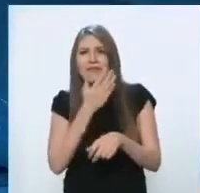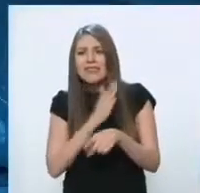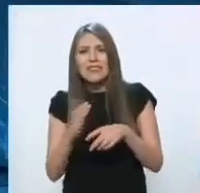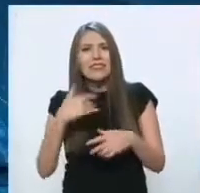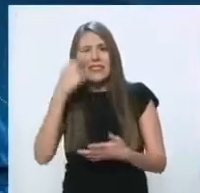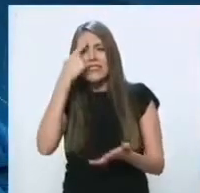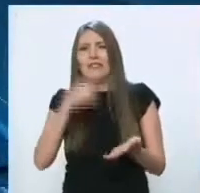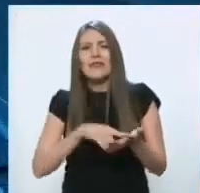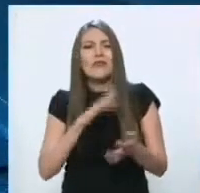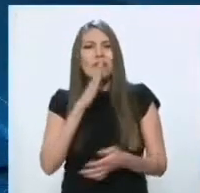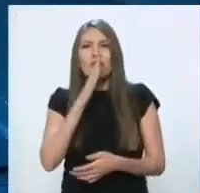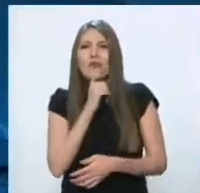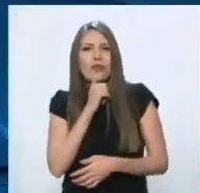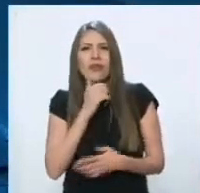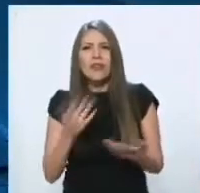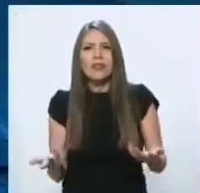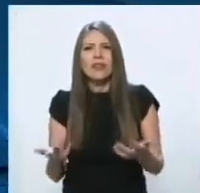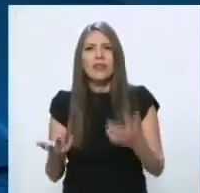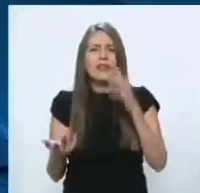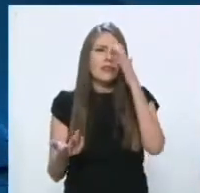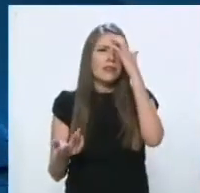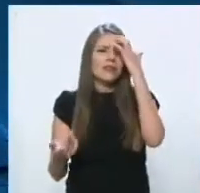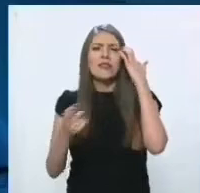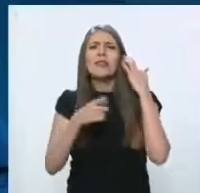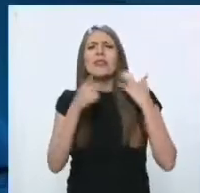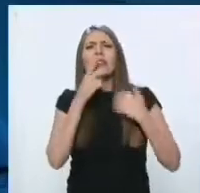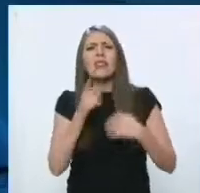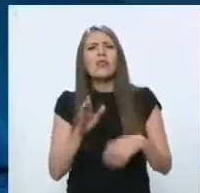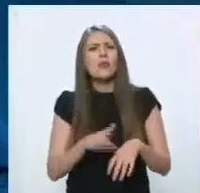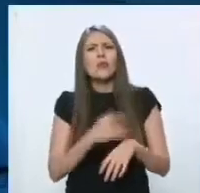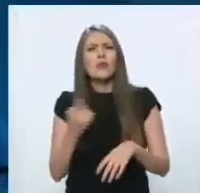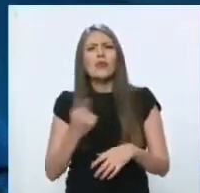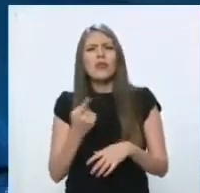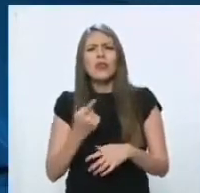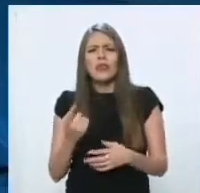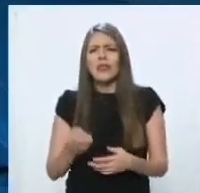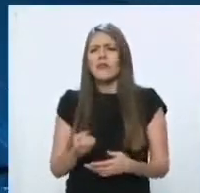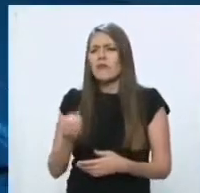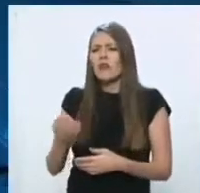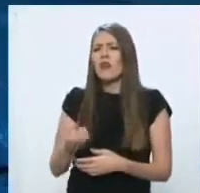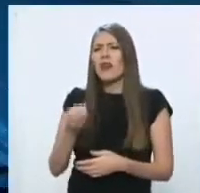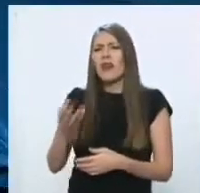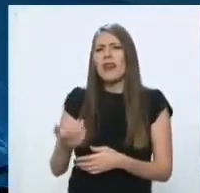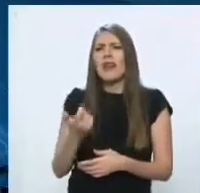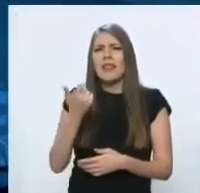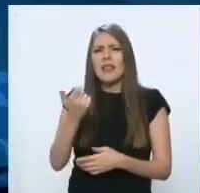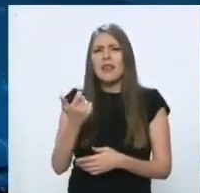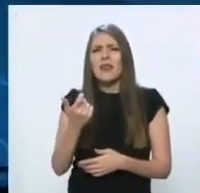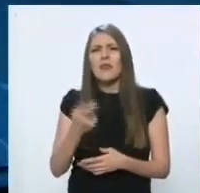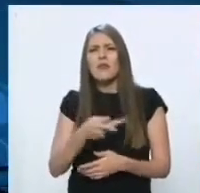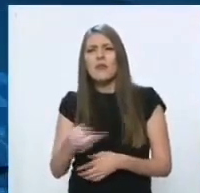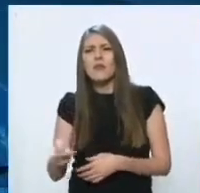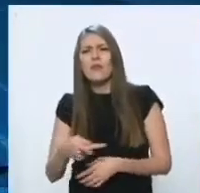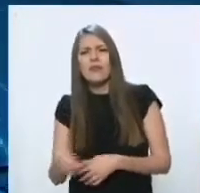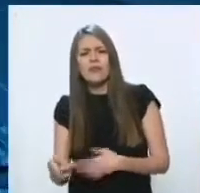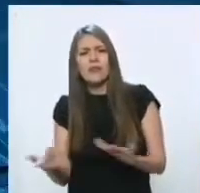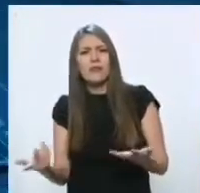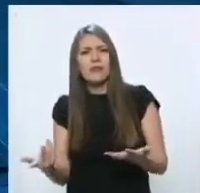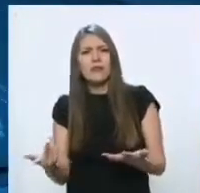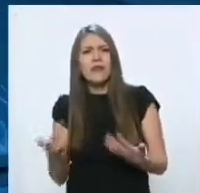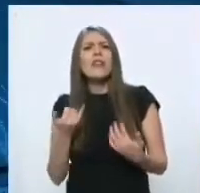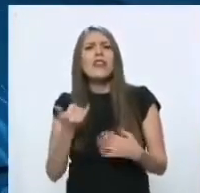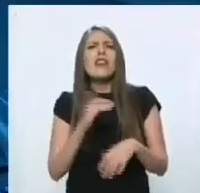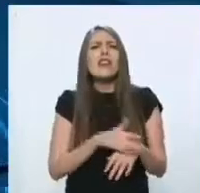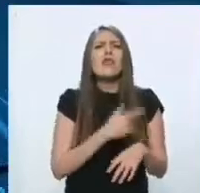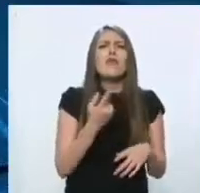dice, ¿pero por qué da dinero a los pobres? Y yo siempre les pregunto y nadie me sabe contestar. ¿Y por qué daban los otros, el PRI y el PAN, dinero